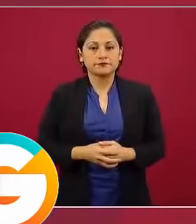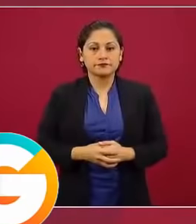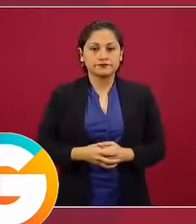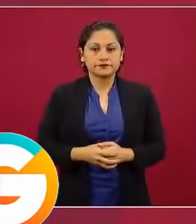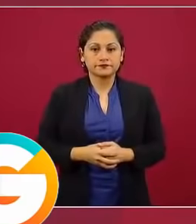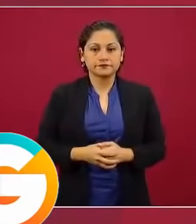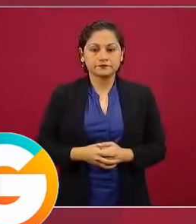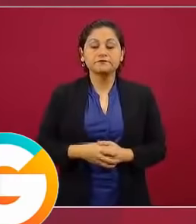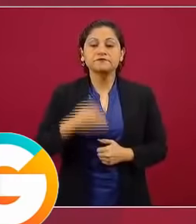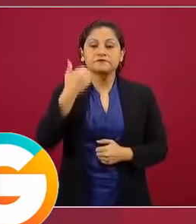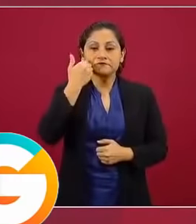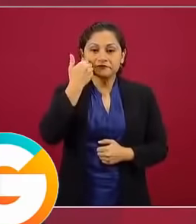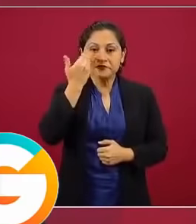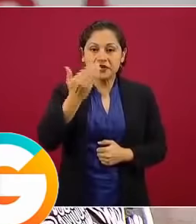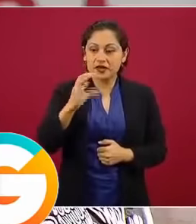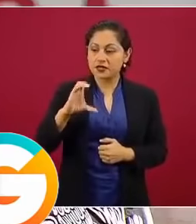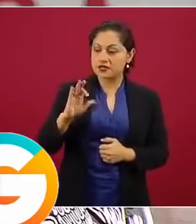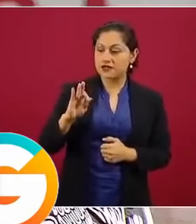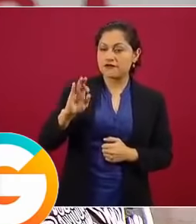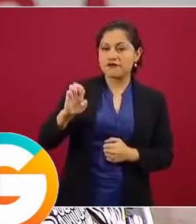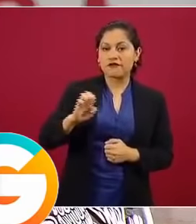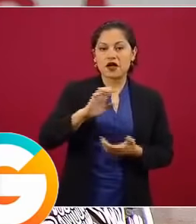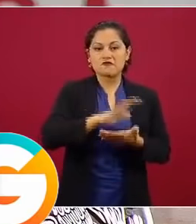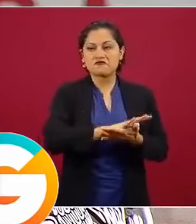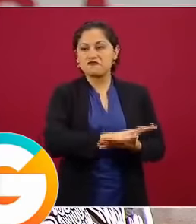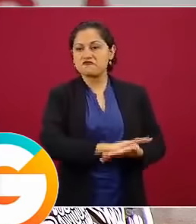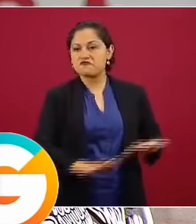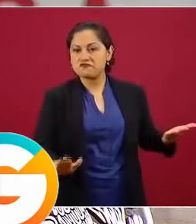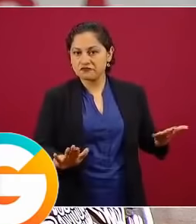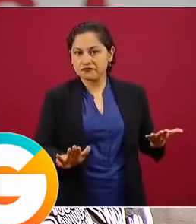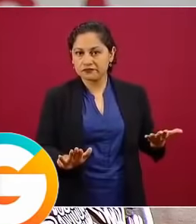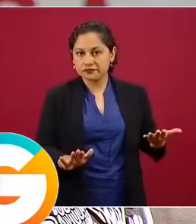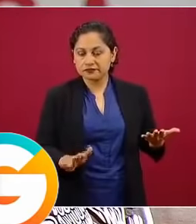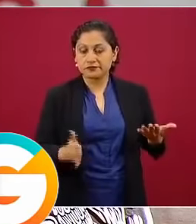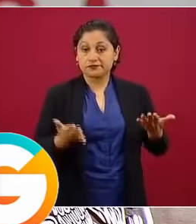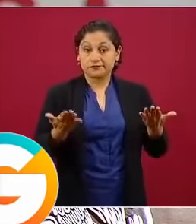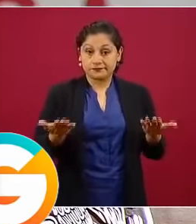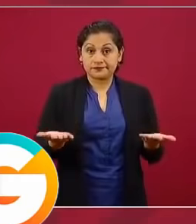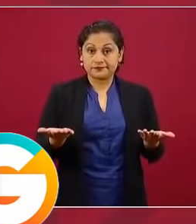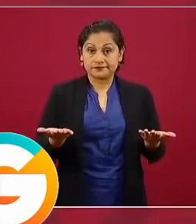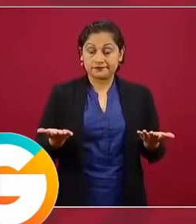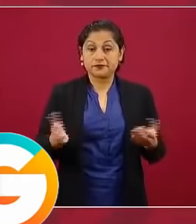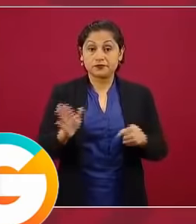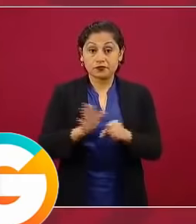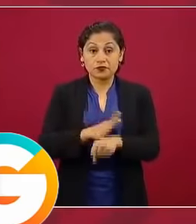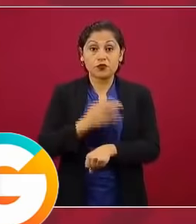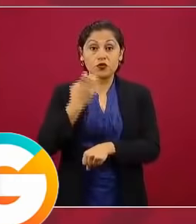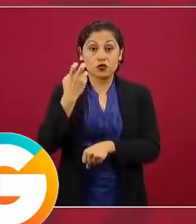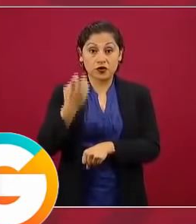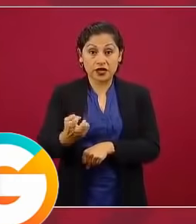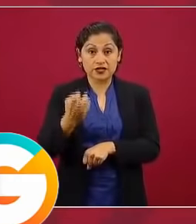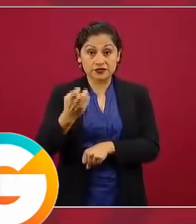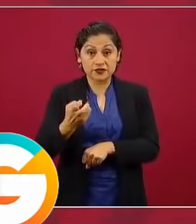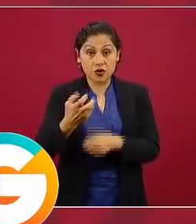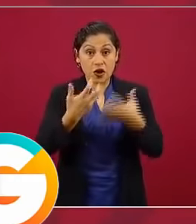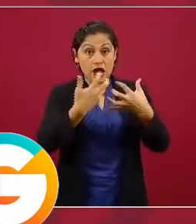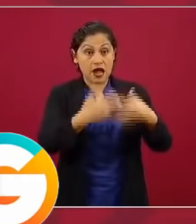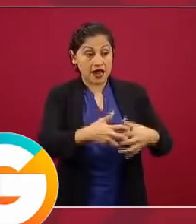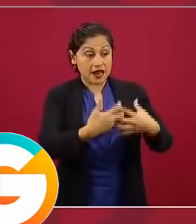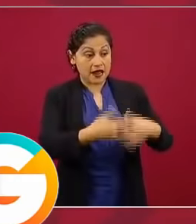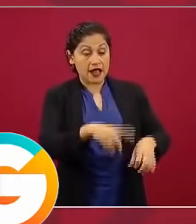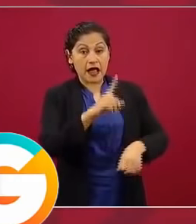a la empresa pública, a la Comisión Federal de Electricidad, pues las hidroeléctricas